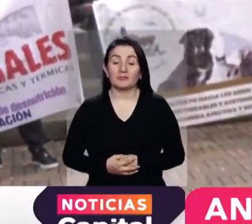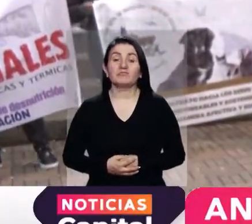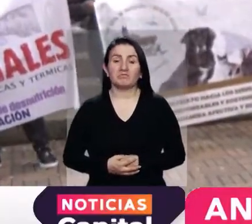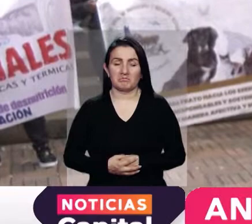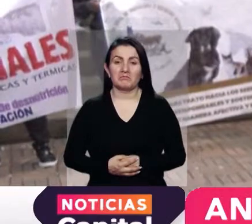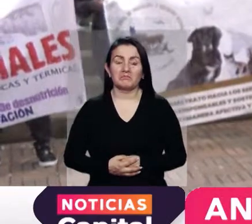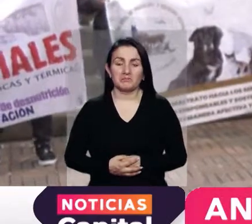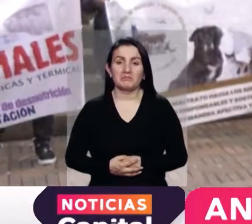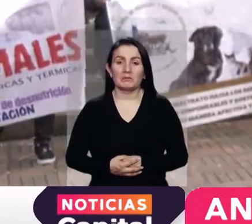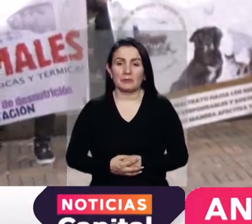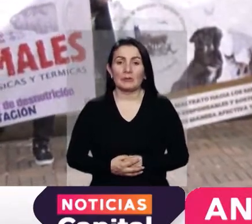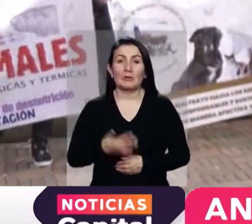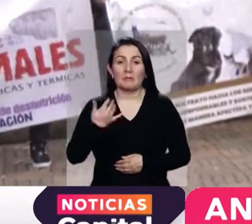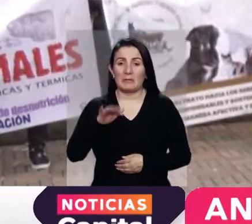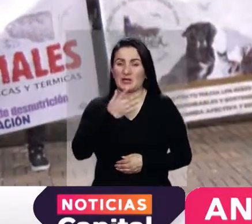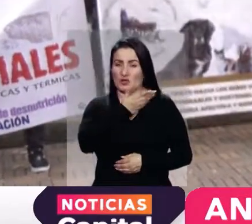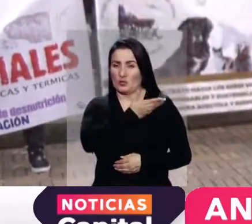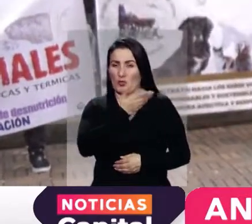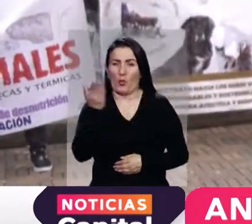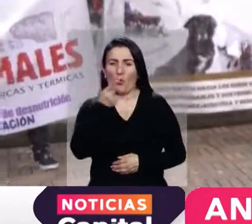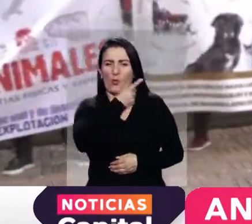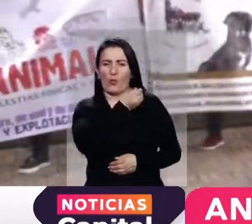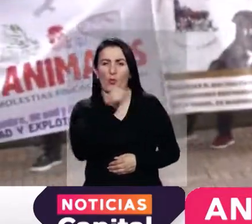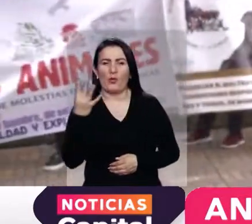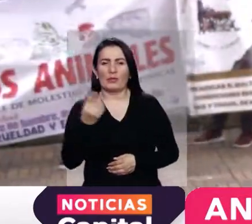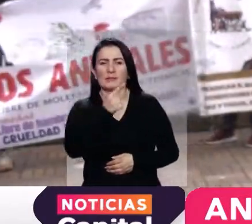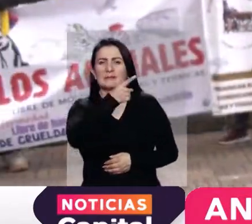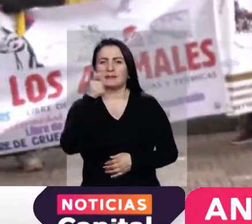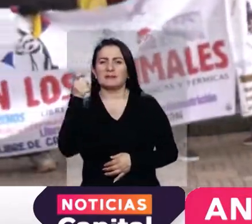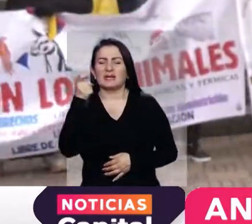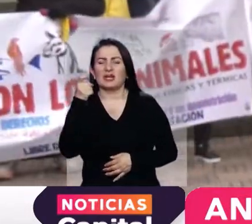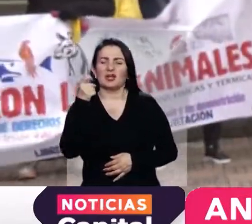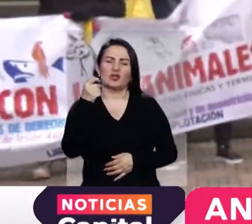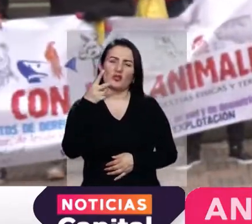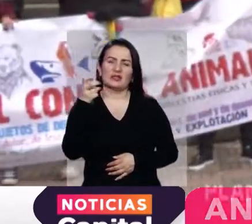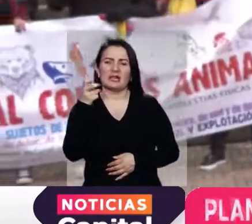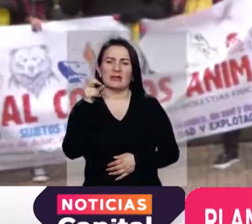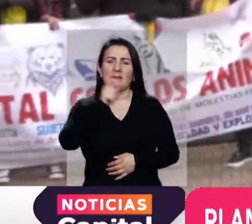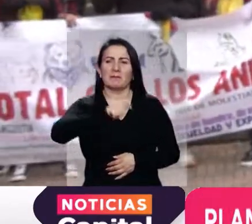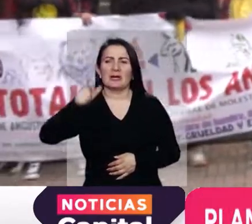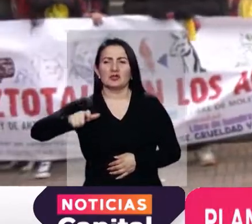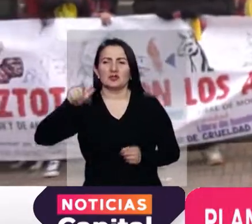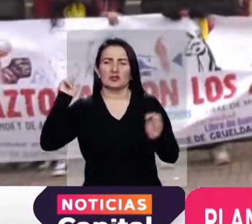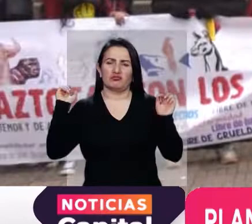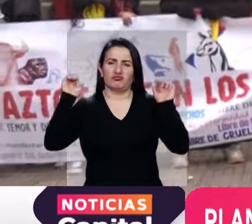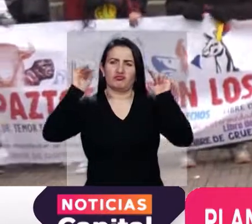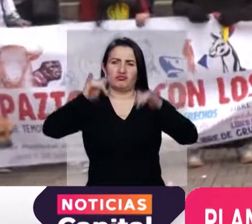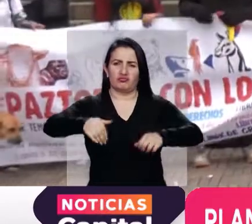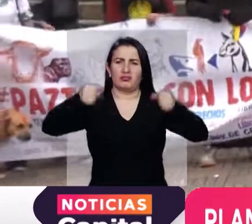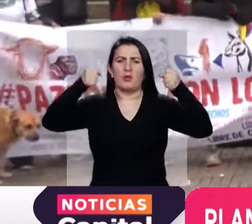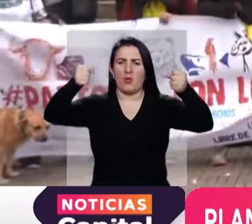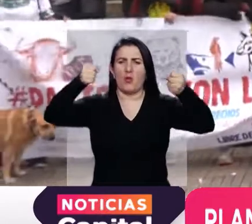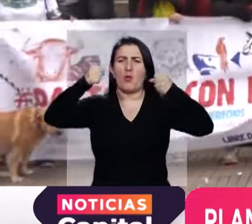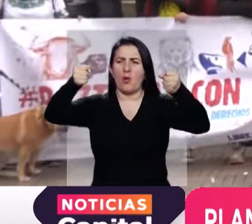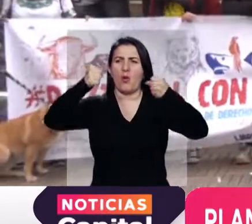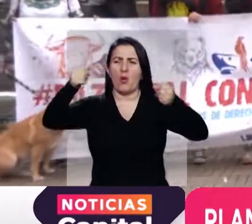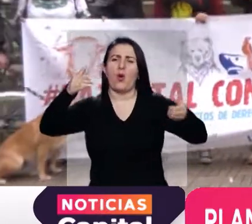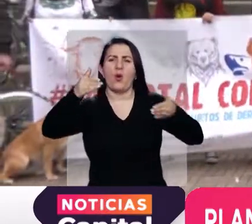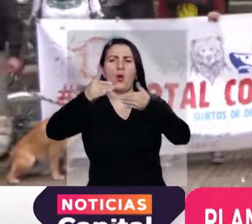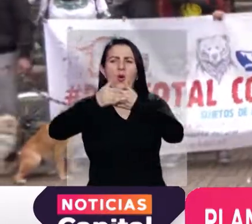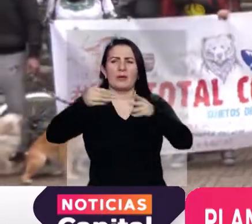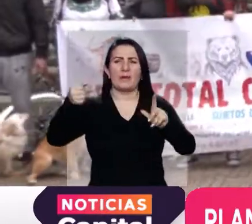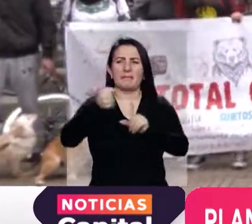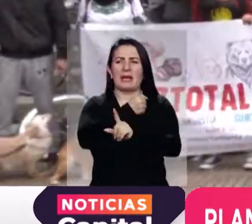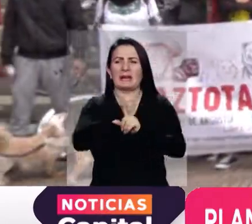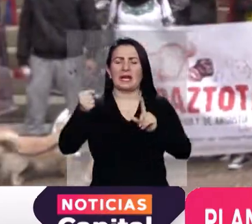Así es, Lina, pues son más de 100 personas que han llegado hasta la Plaza de Bolívar para protestar en contra del maltrato animal, como usted